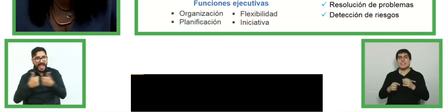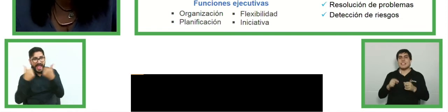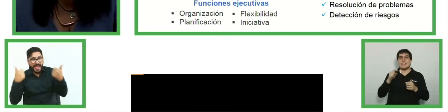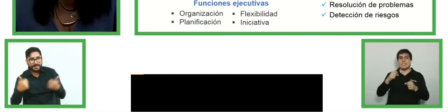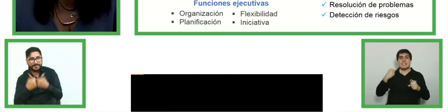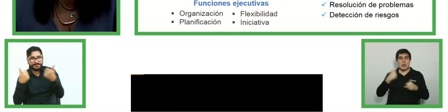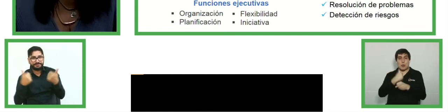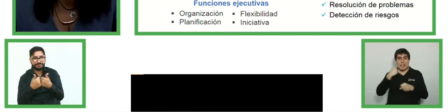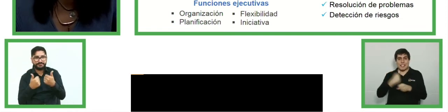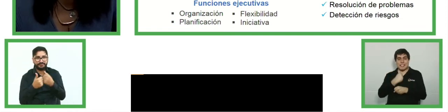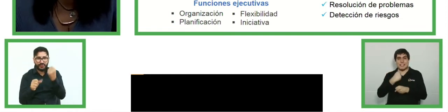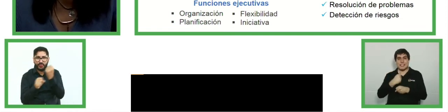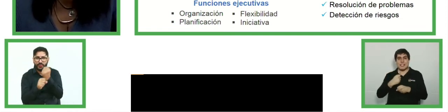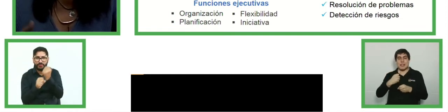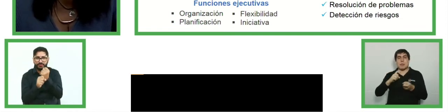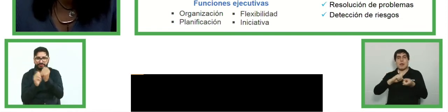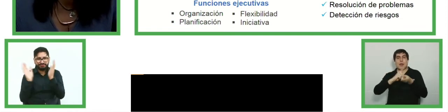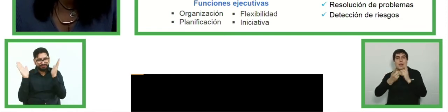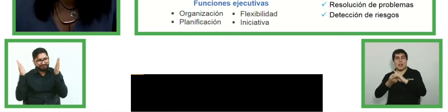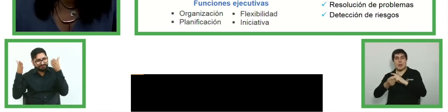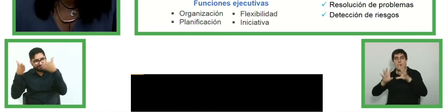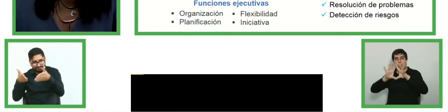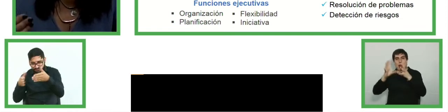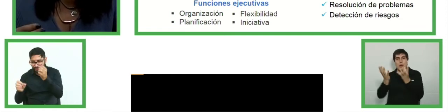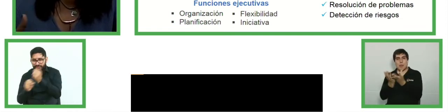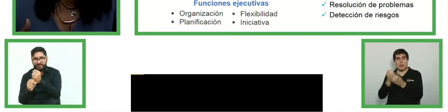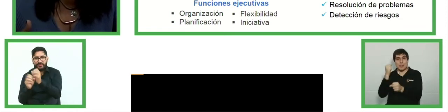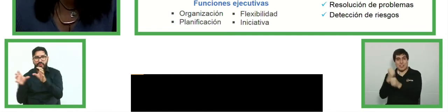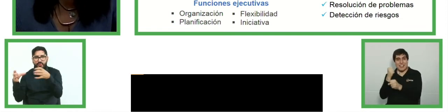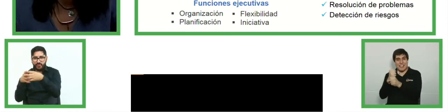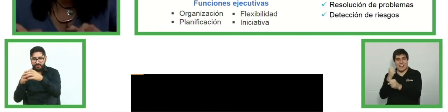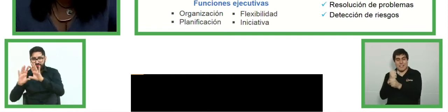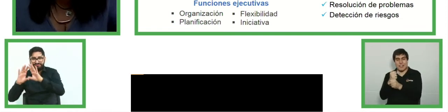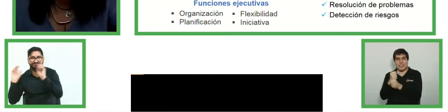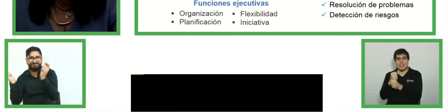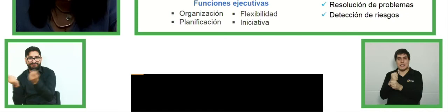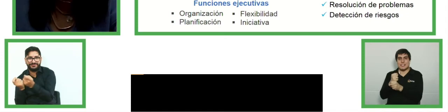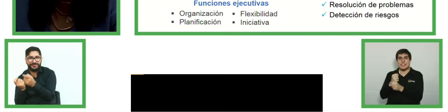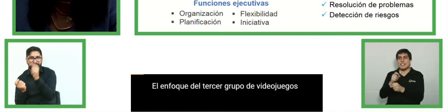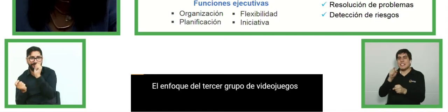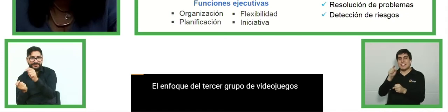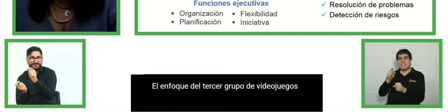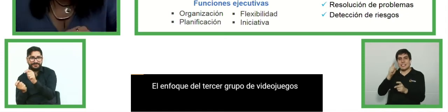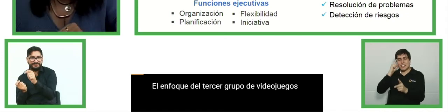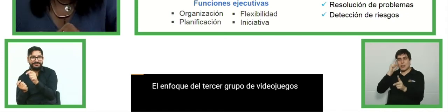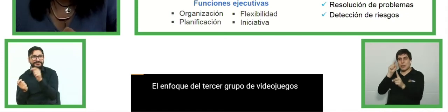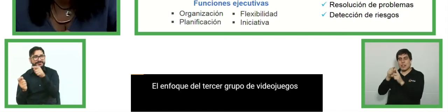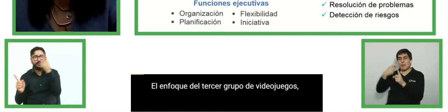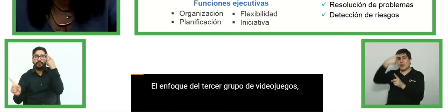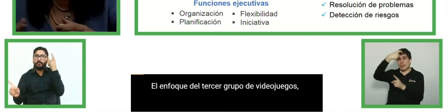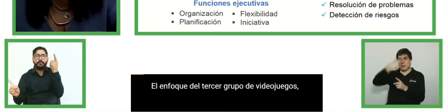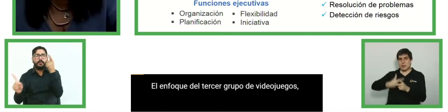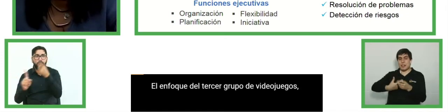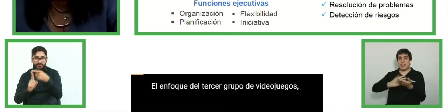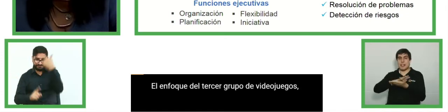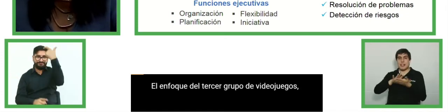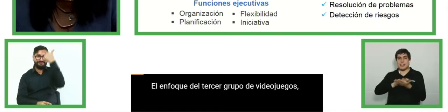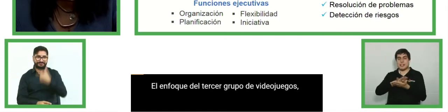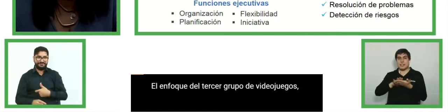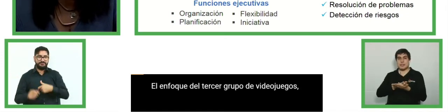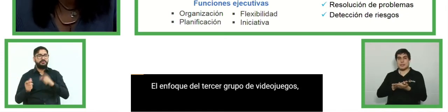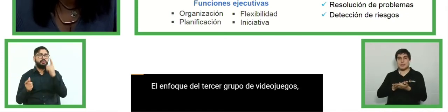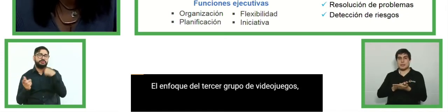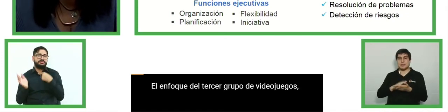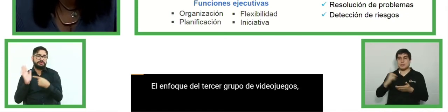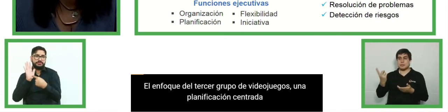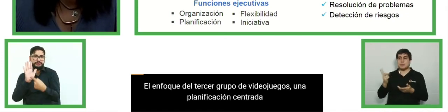la transición al mundo laboral, se adscribe a una planificación centrada en la persona. A manera de ejemplo, presenta el módulo de